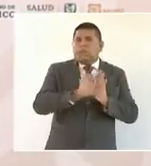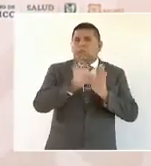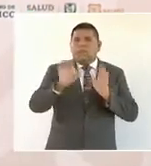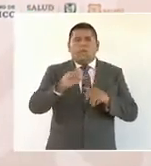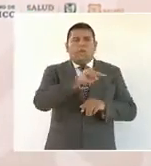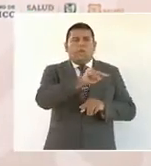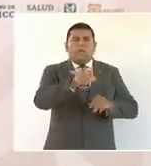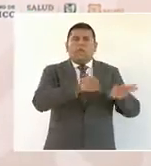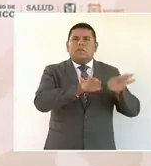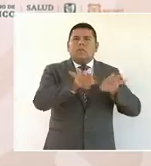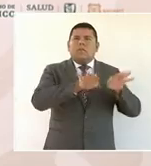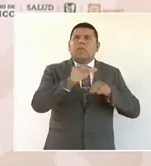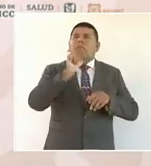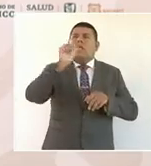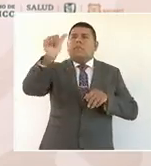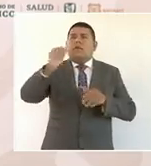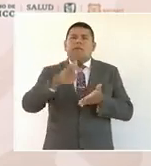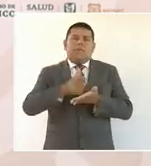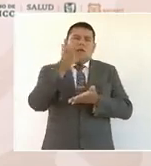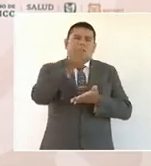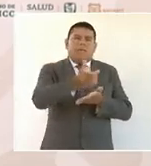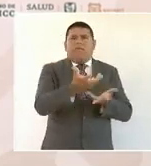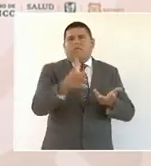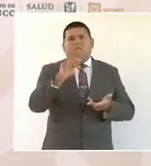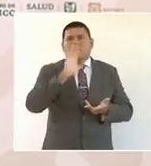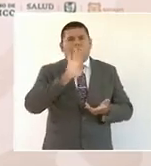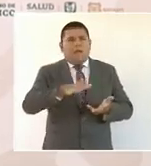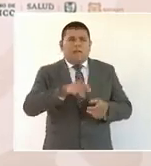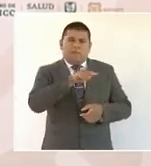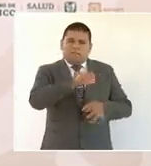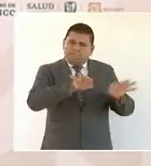que cobre sin trabajar.